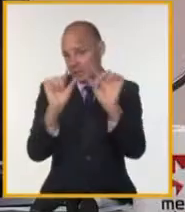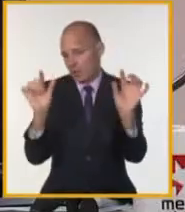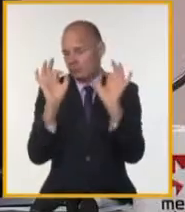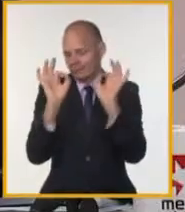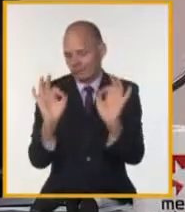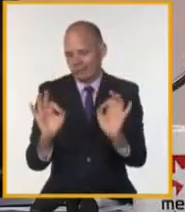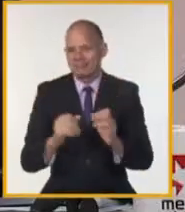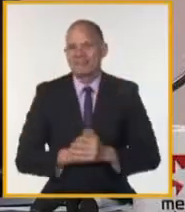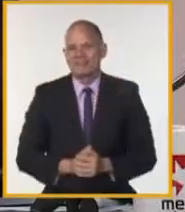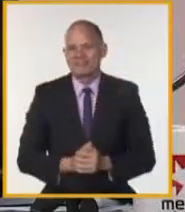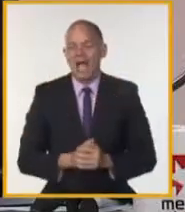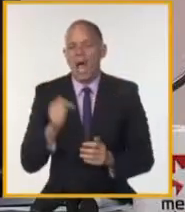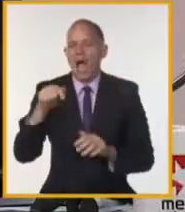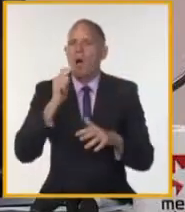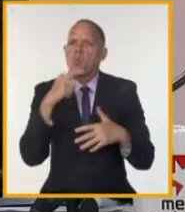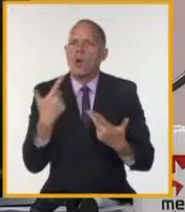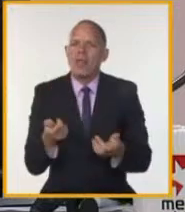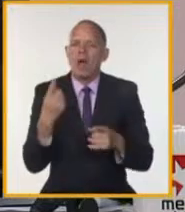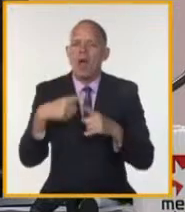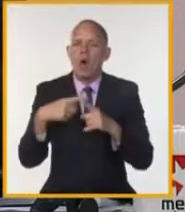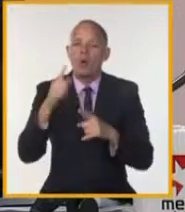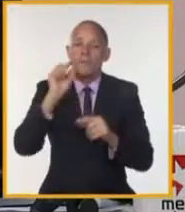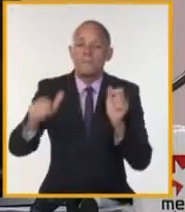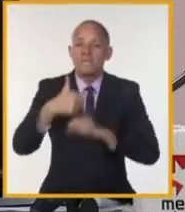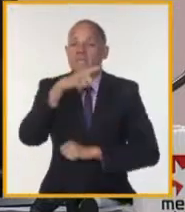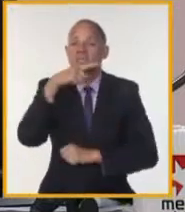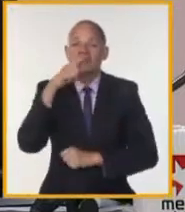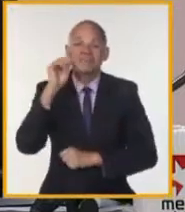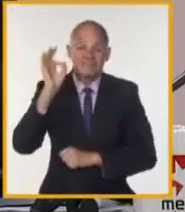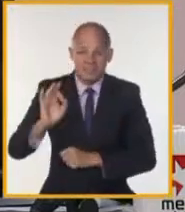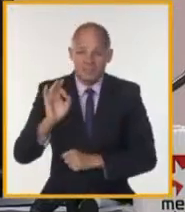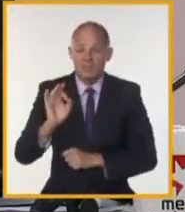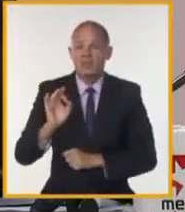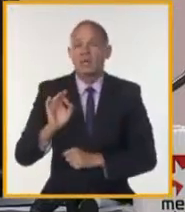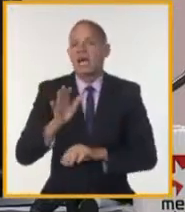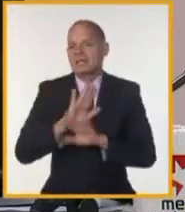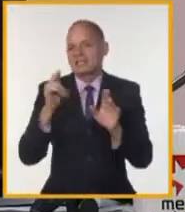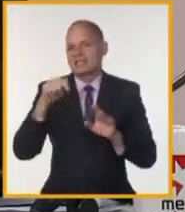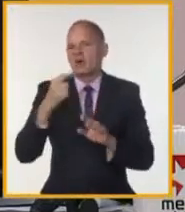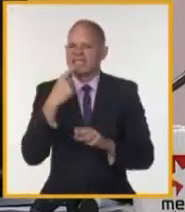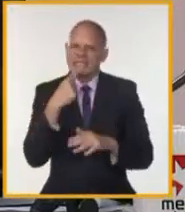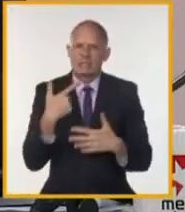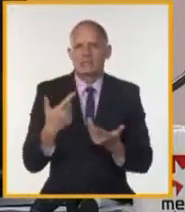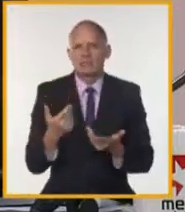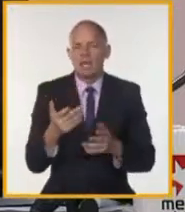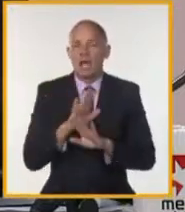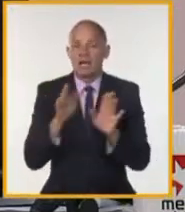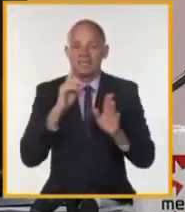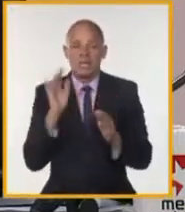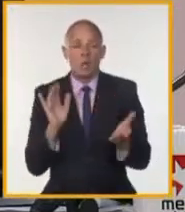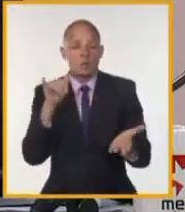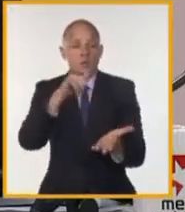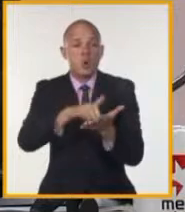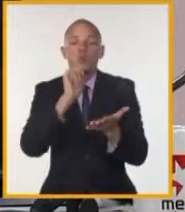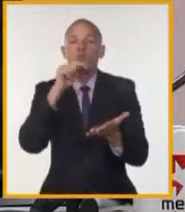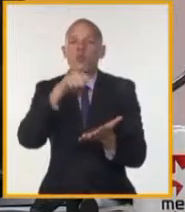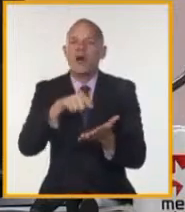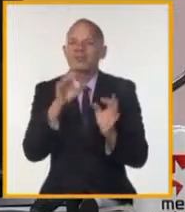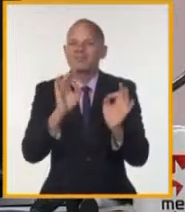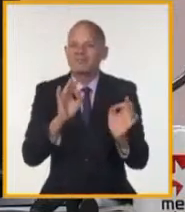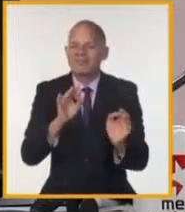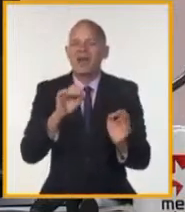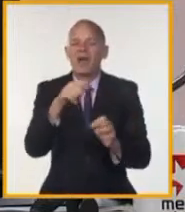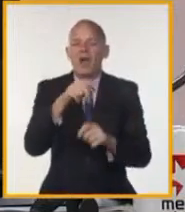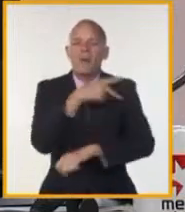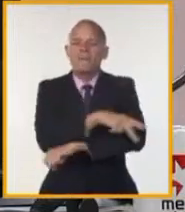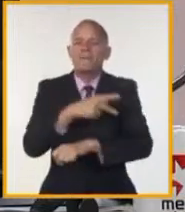este tema. Me despido con las imágenes del día. El presidente ruso Vladimir Putin, pues hoy se despidió de su visita a la República Popular Democrática de Corea y